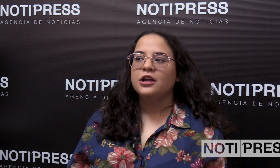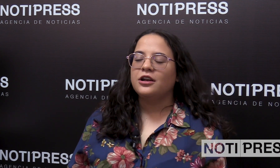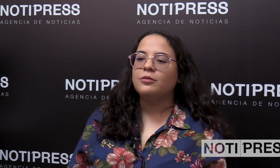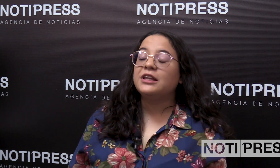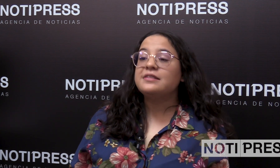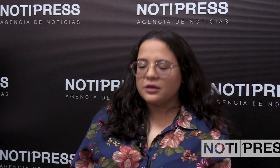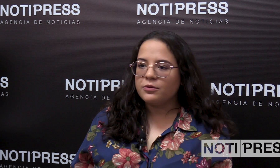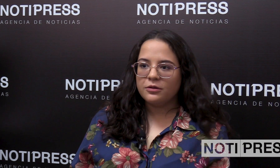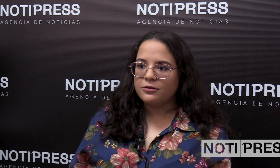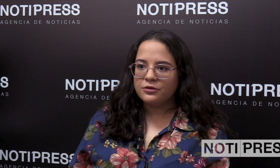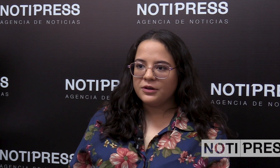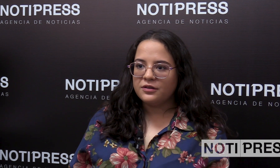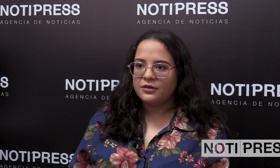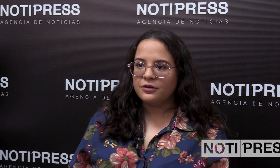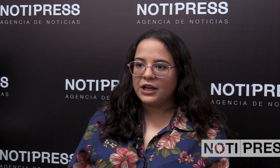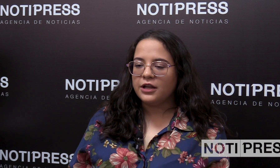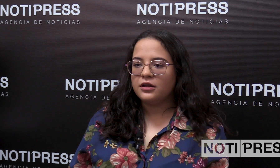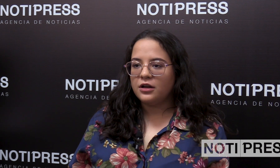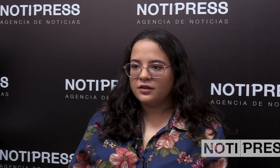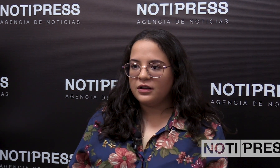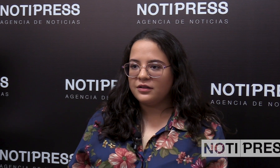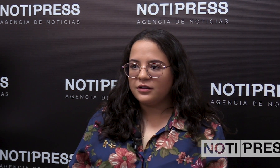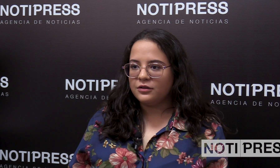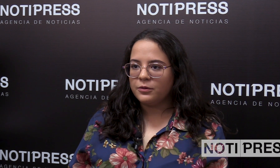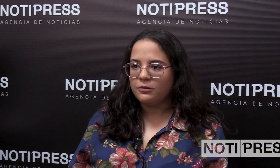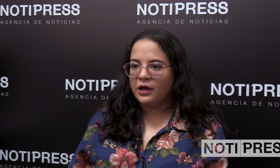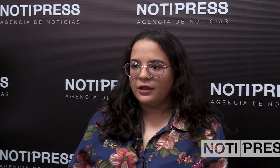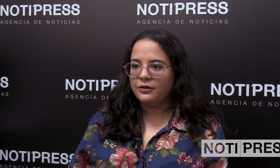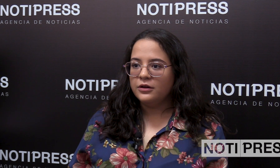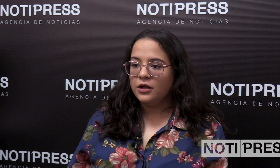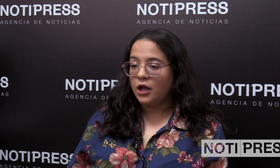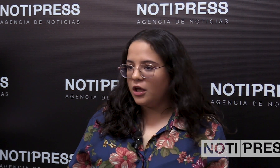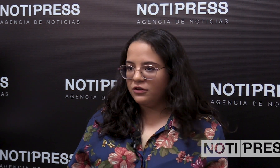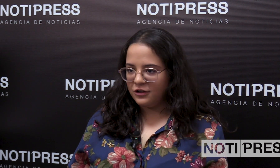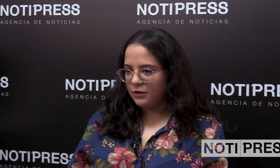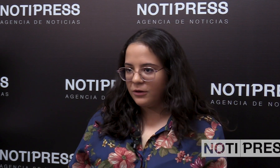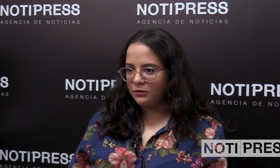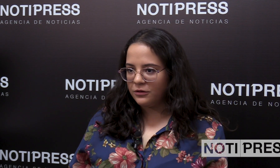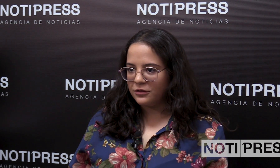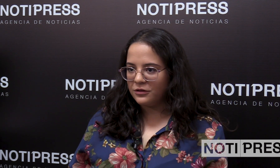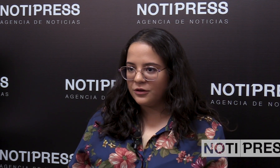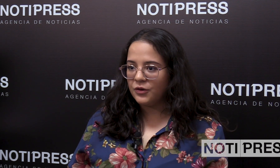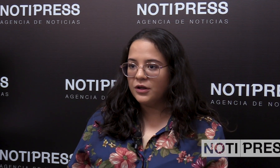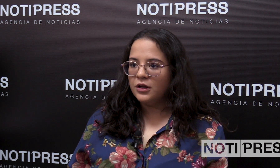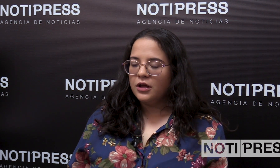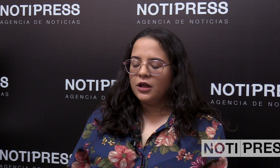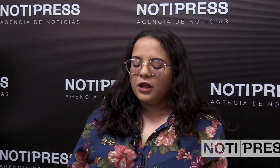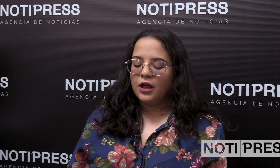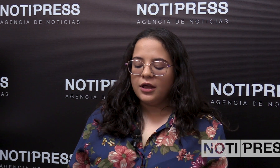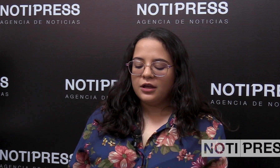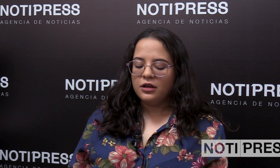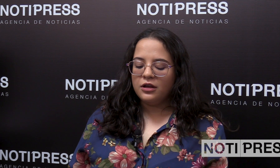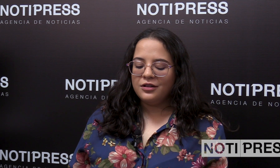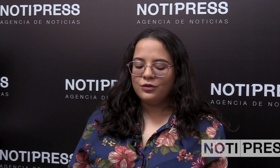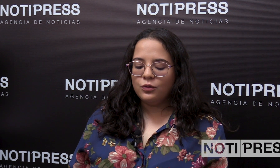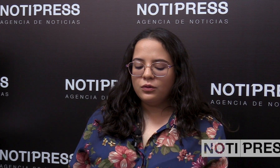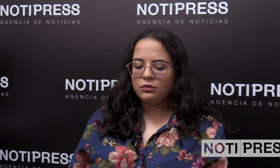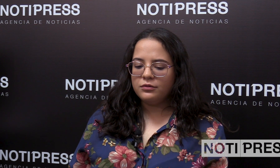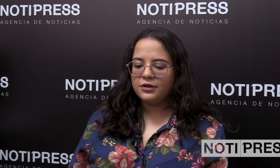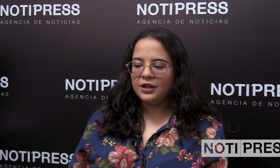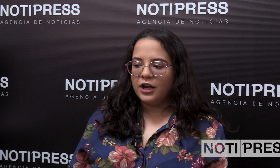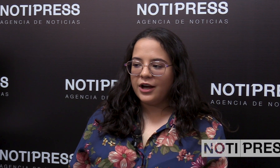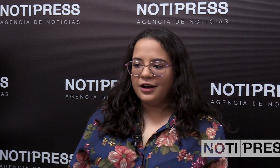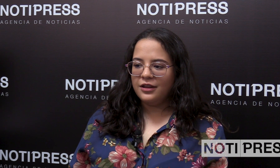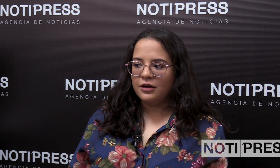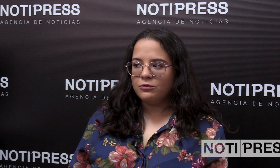sea, realmente siempre hemos visto el interés del sector privado en Sheinbaum, ¿no?